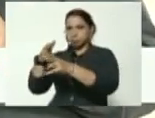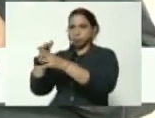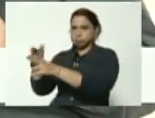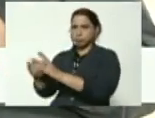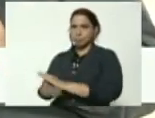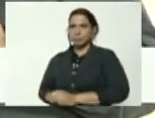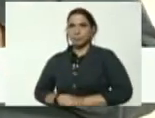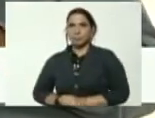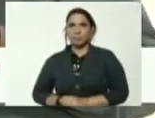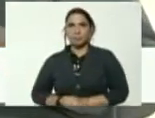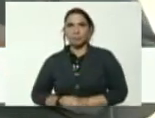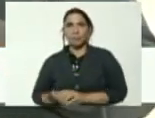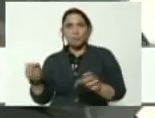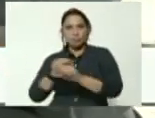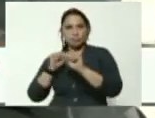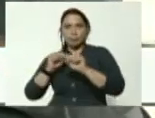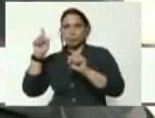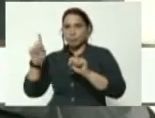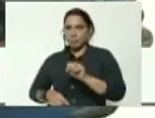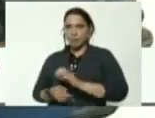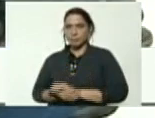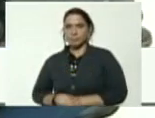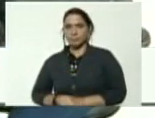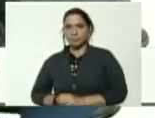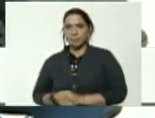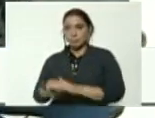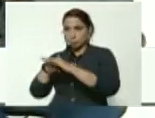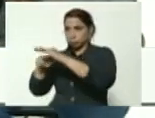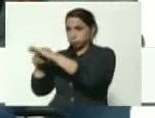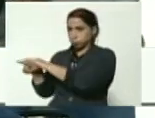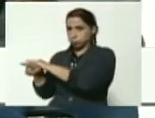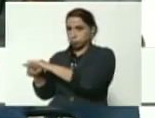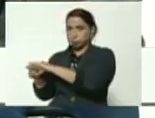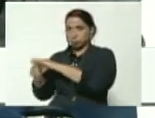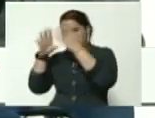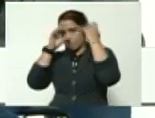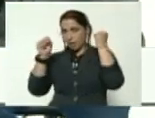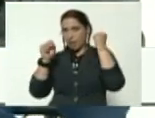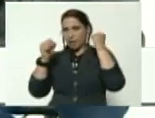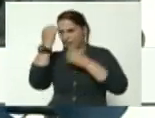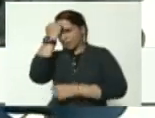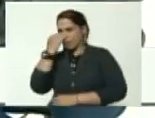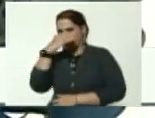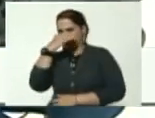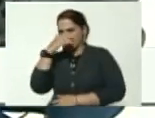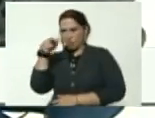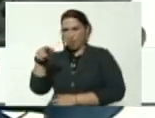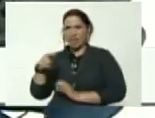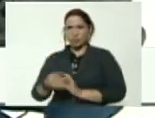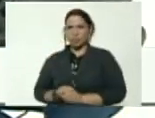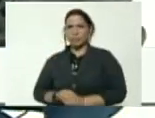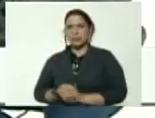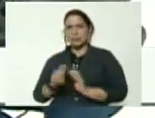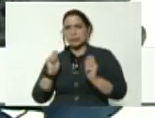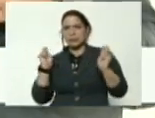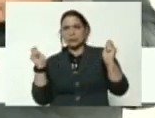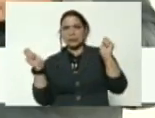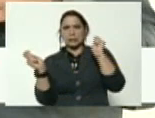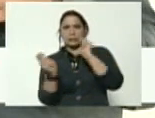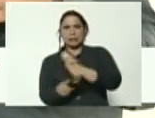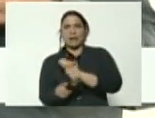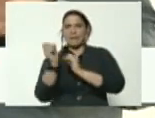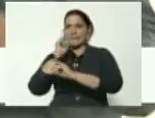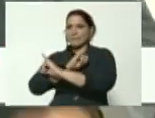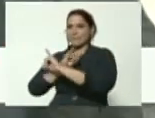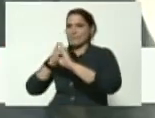por bombas desde terrorismo. Así que es una tendencia que va marcando el fin de